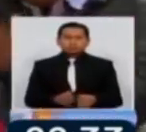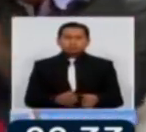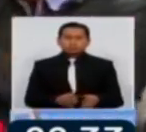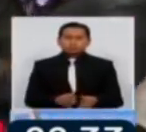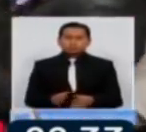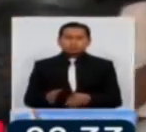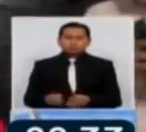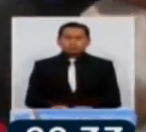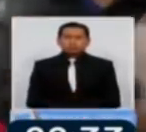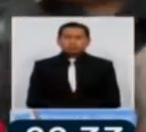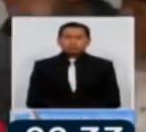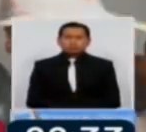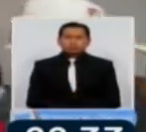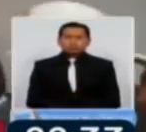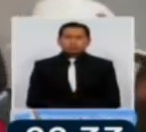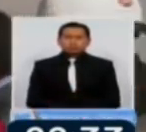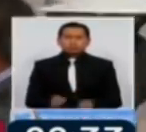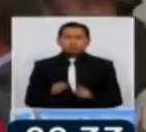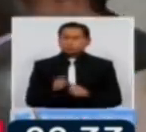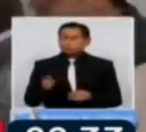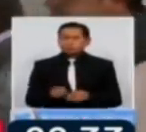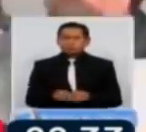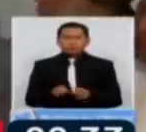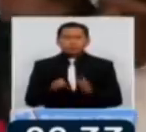Esas son palabras del candidato Luis Arce Catacora.